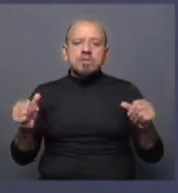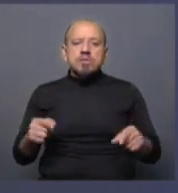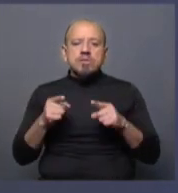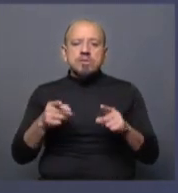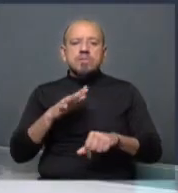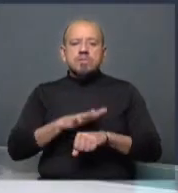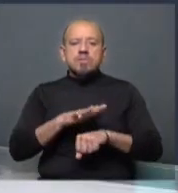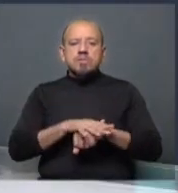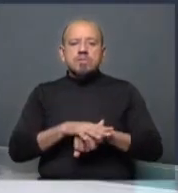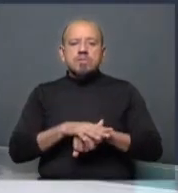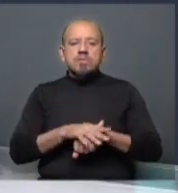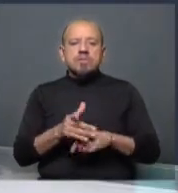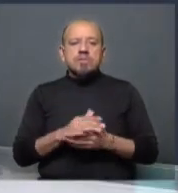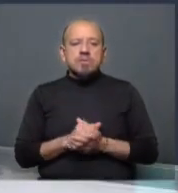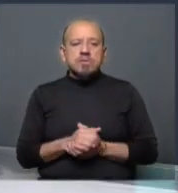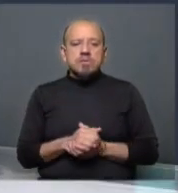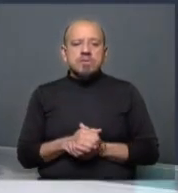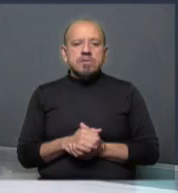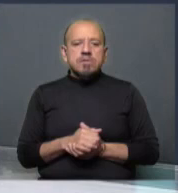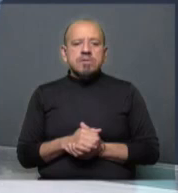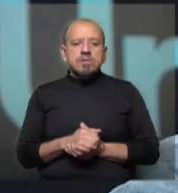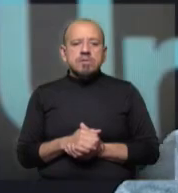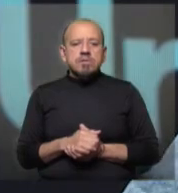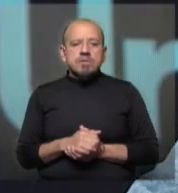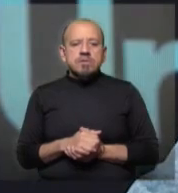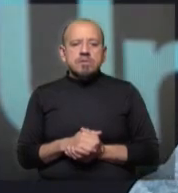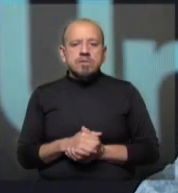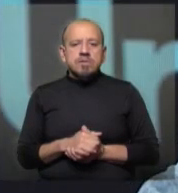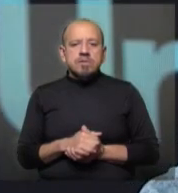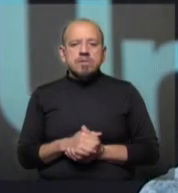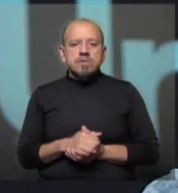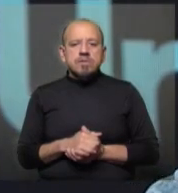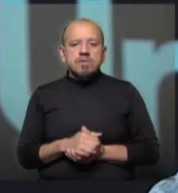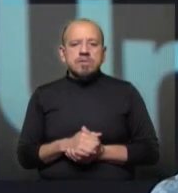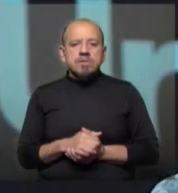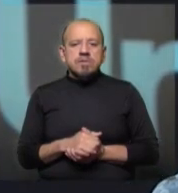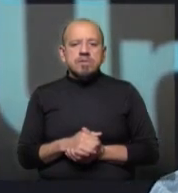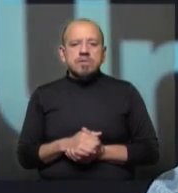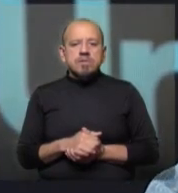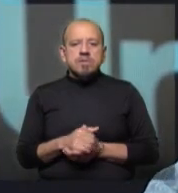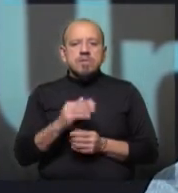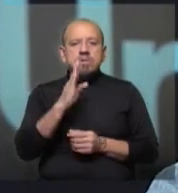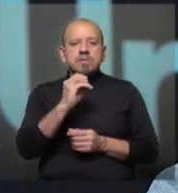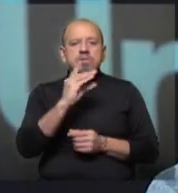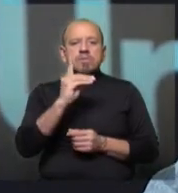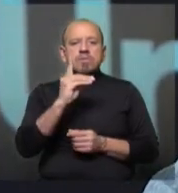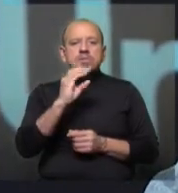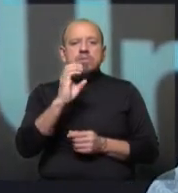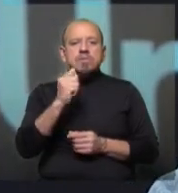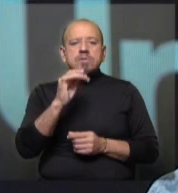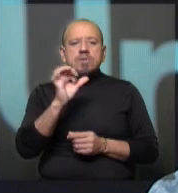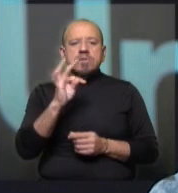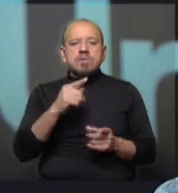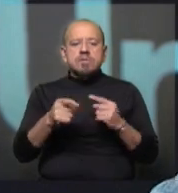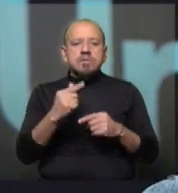eso es verdad que es el el porque contémosle contémosle a la gente que nos está mirando que que el podcast está dividido por Ahora tenés lo que